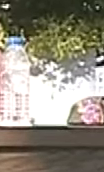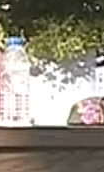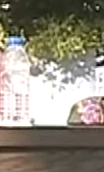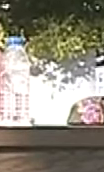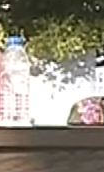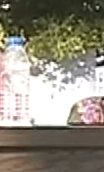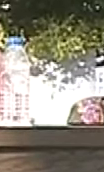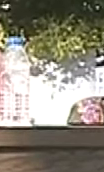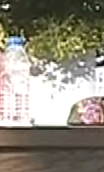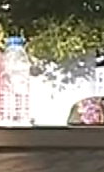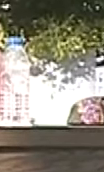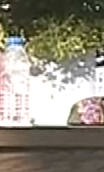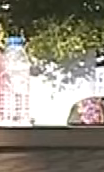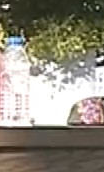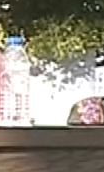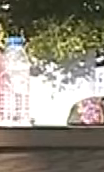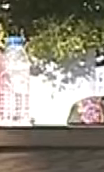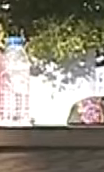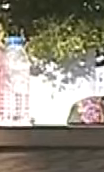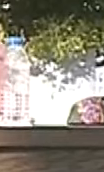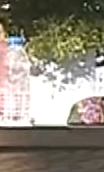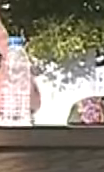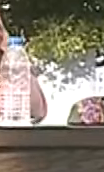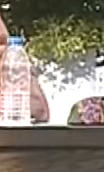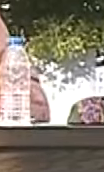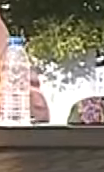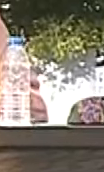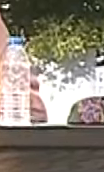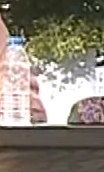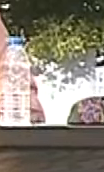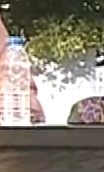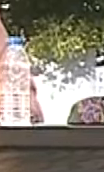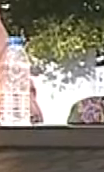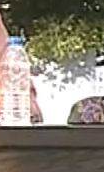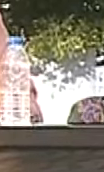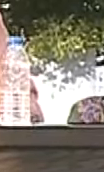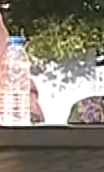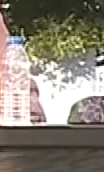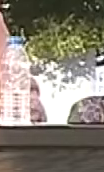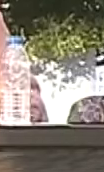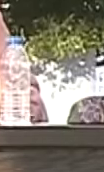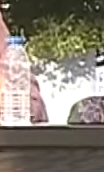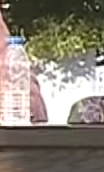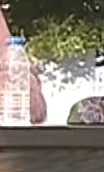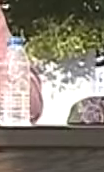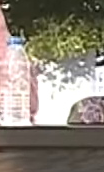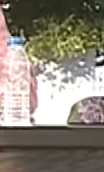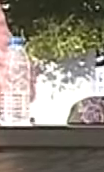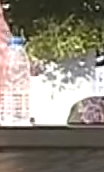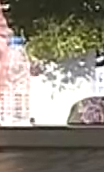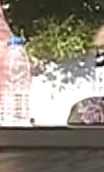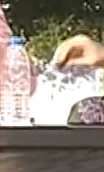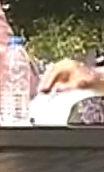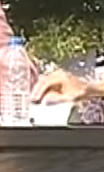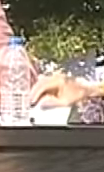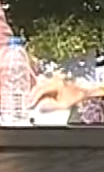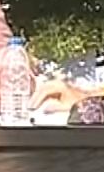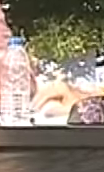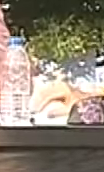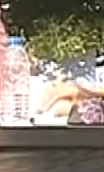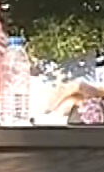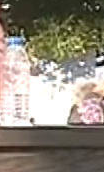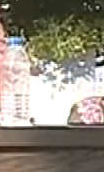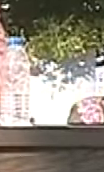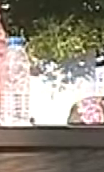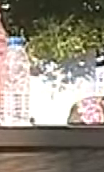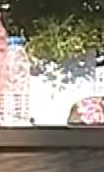Corazón Artesano, el corazón de la artesanía, como parte de la gran misión Viva Venezuela,